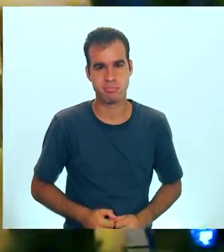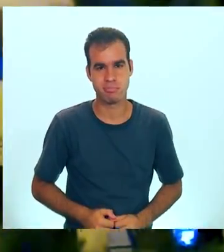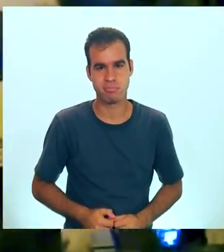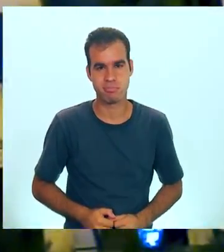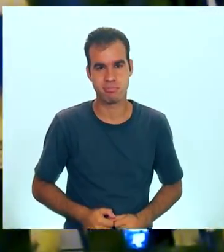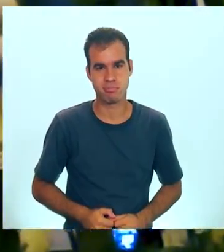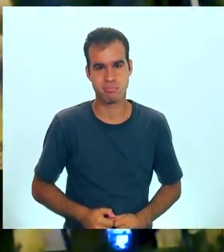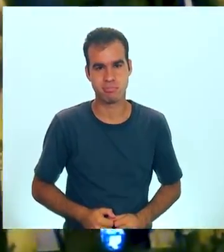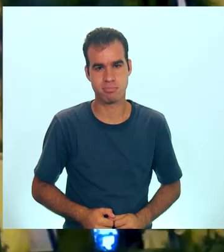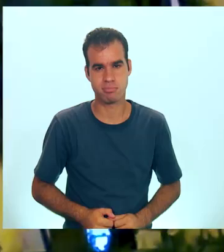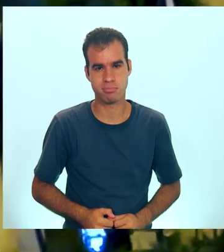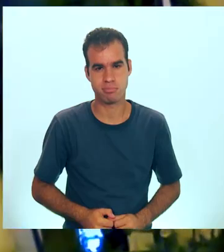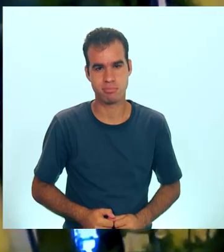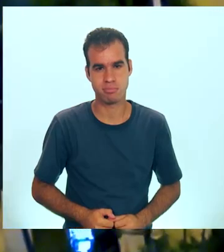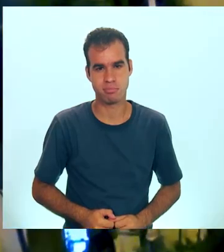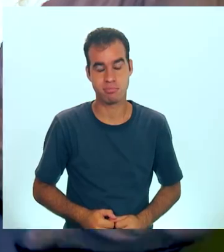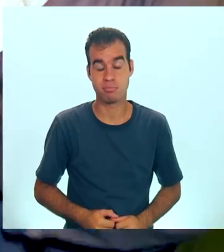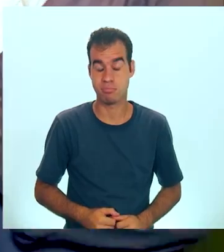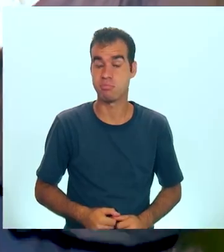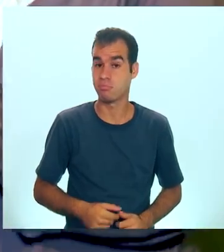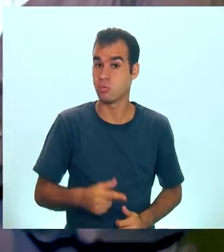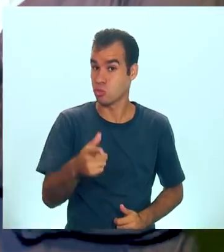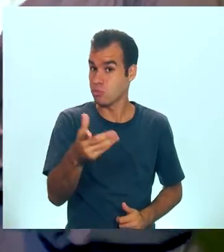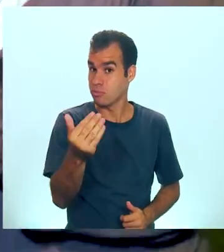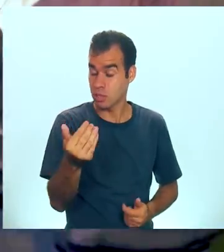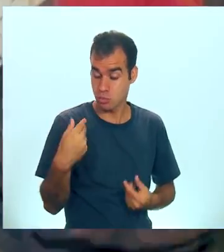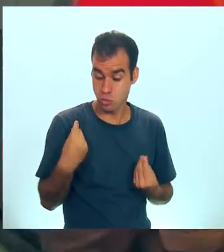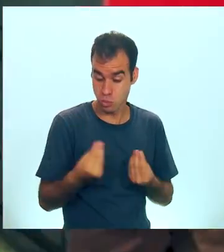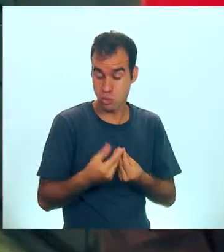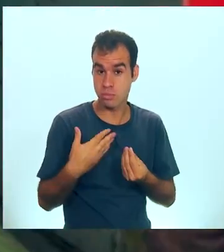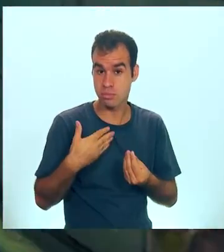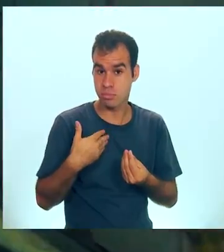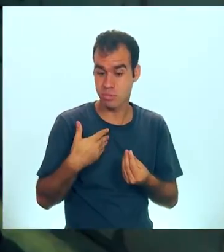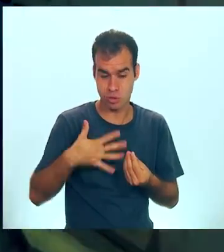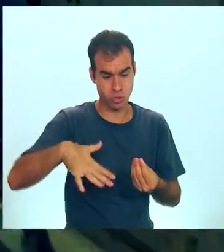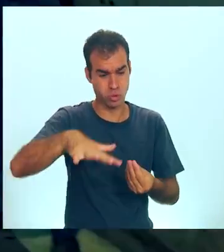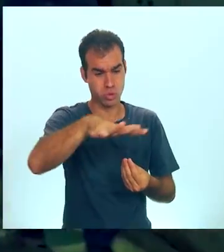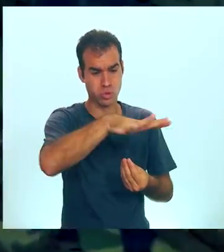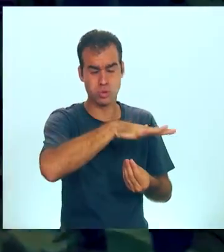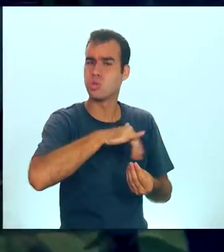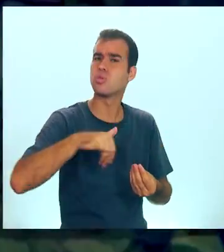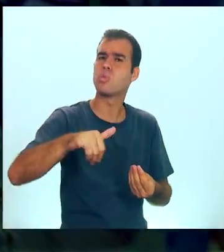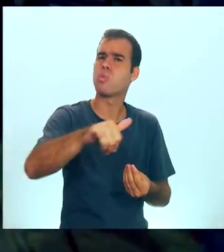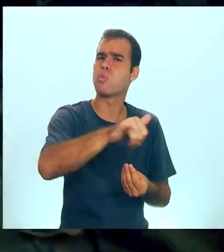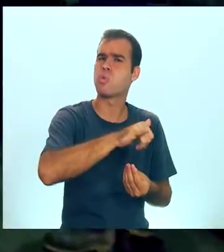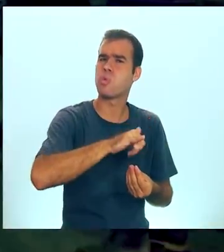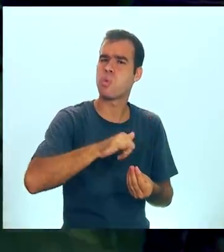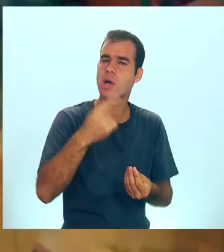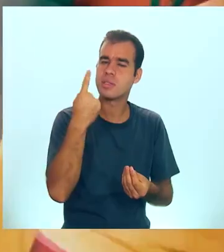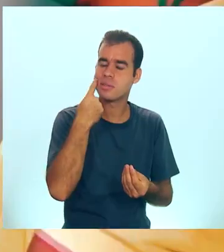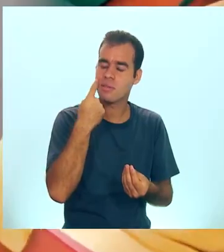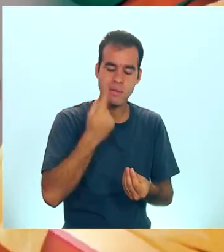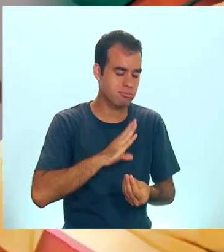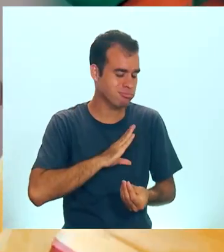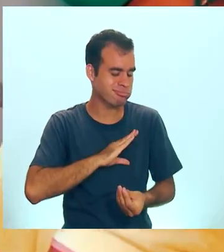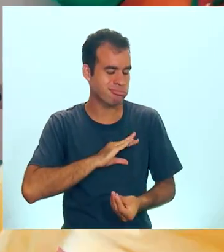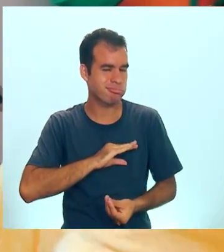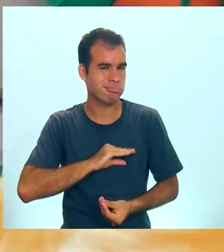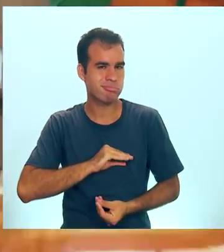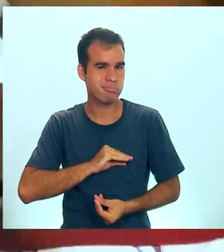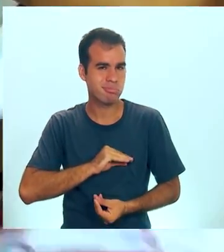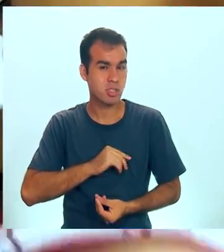Ya llega el día, ven. Ven conmigo, ven. Y ven con todos los que son como tú tan sencillos,